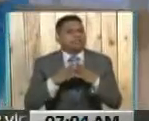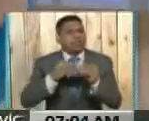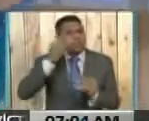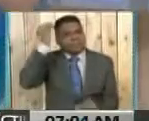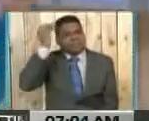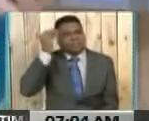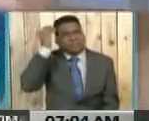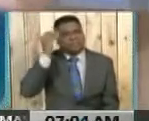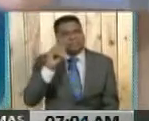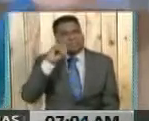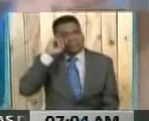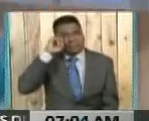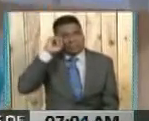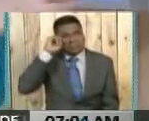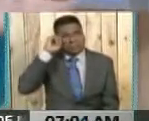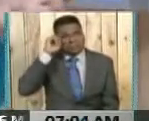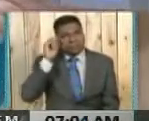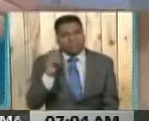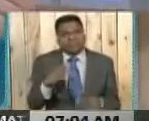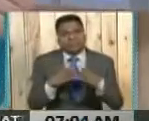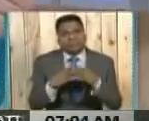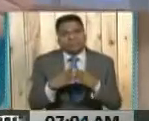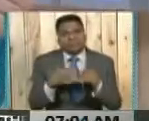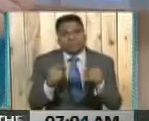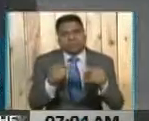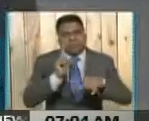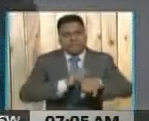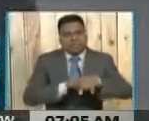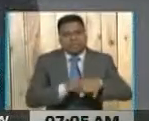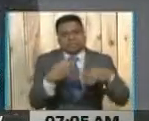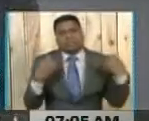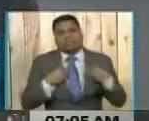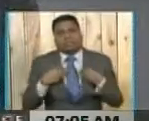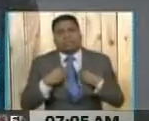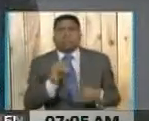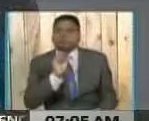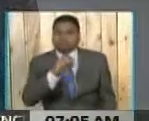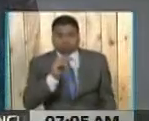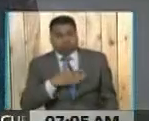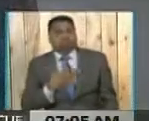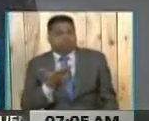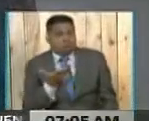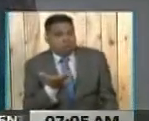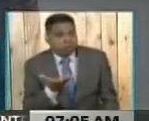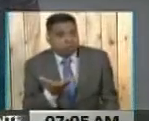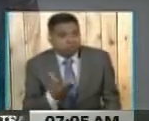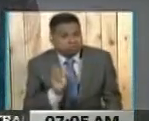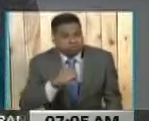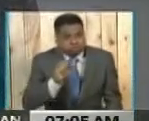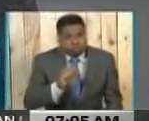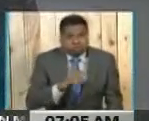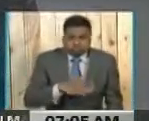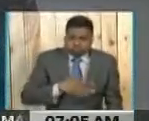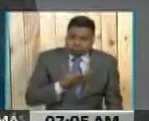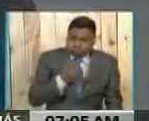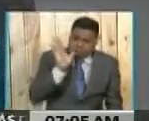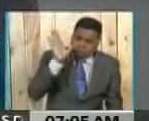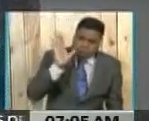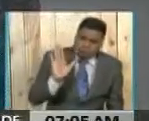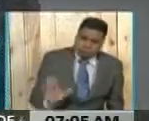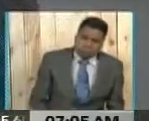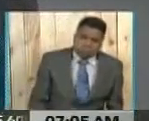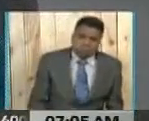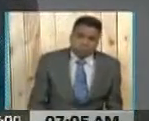según las épocas en las que se están viviendo? Sí, claro. ¿Es viable? Sí, sí, claro, claro. Y